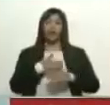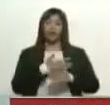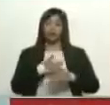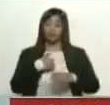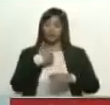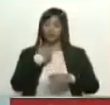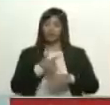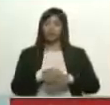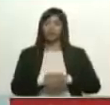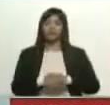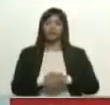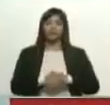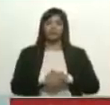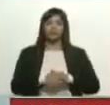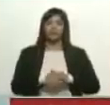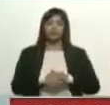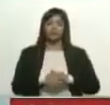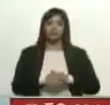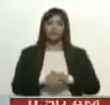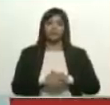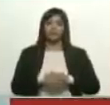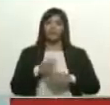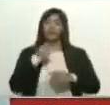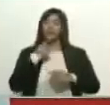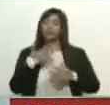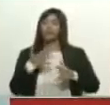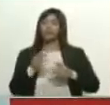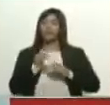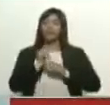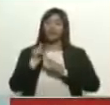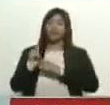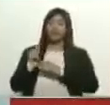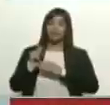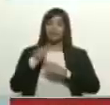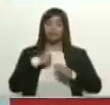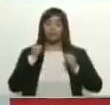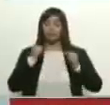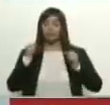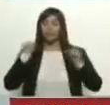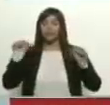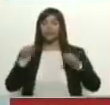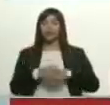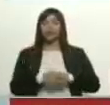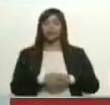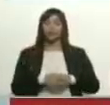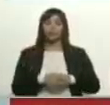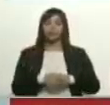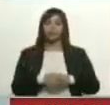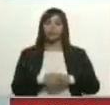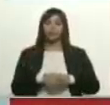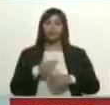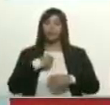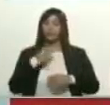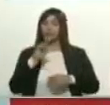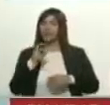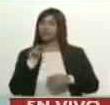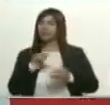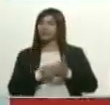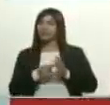mencionar de presuntos líderes sindicales. Lo insólito